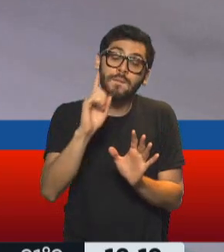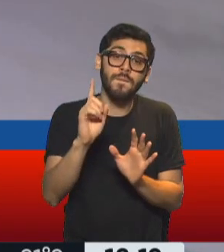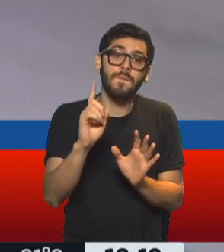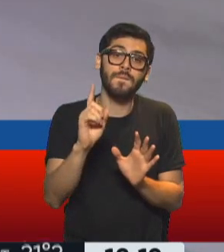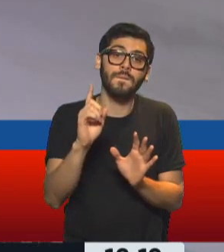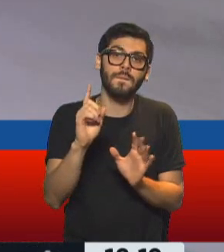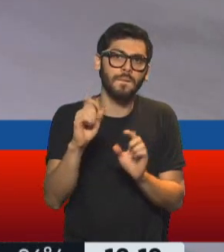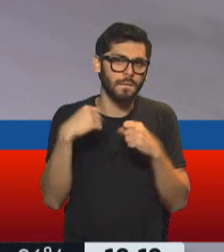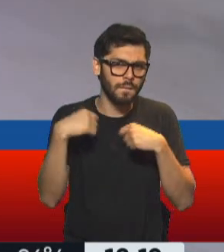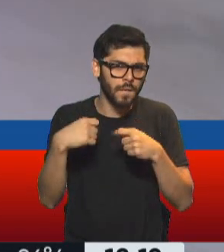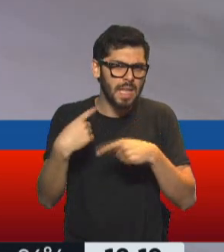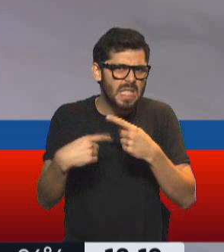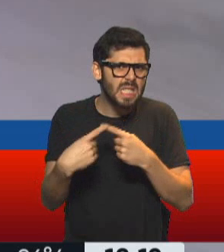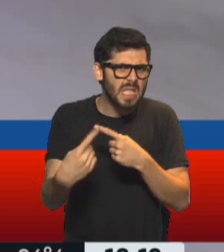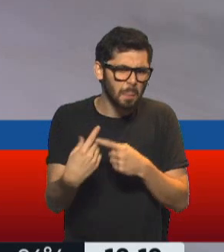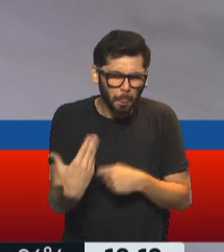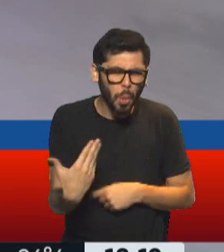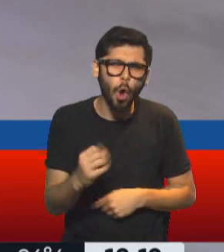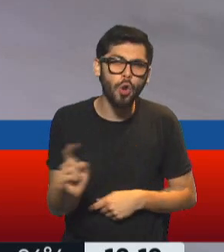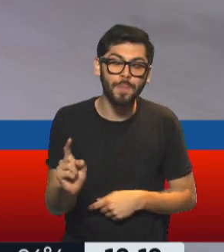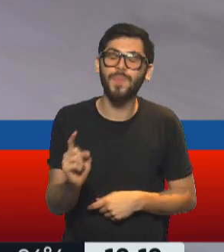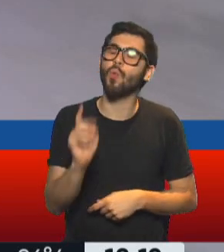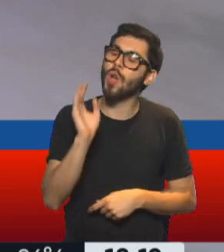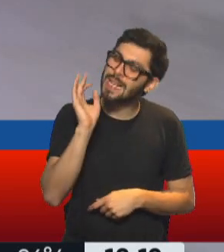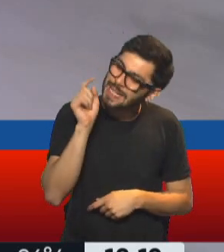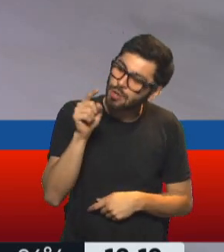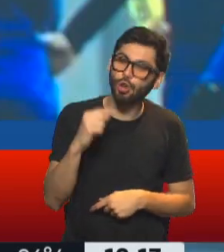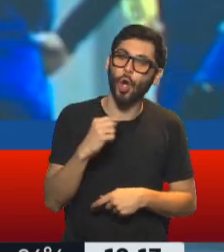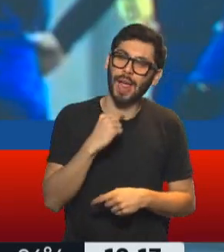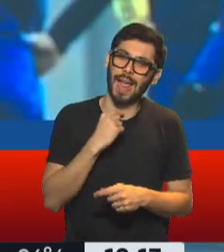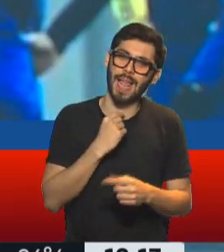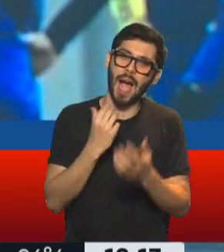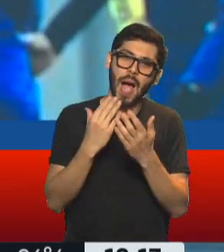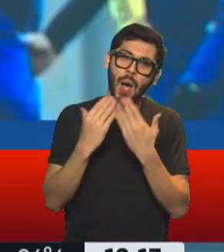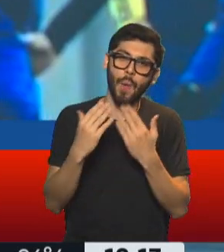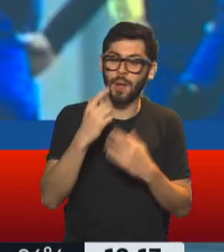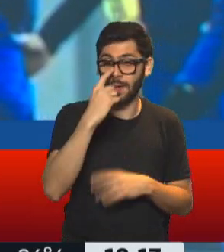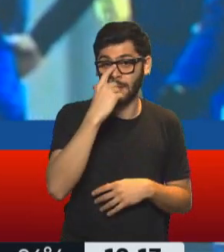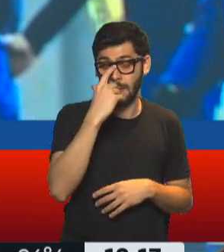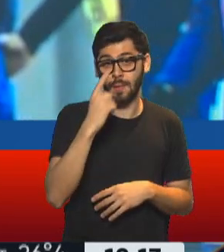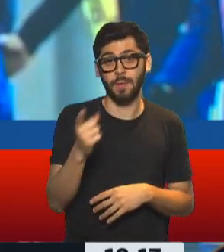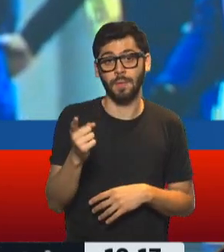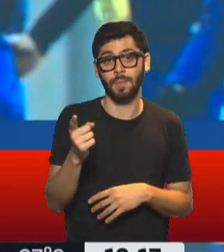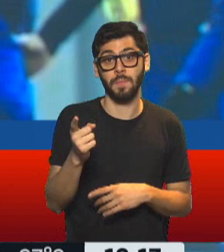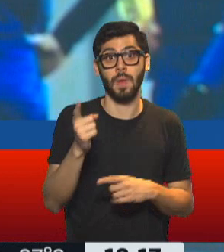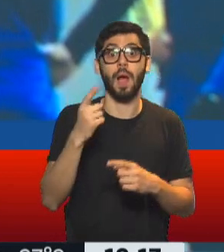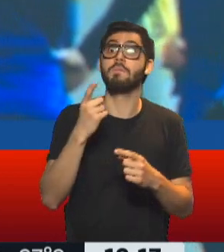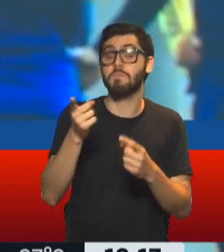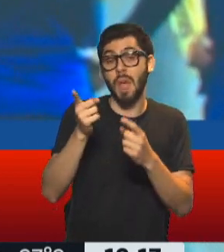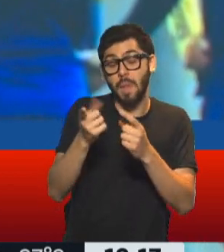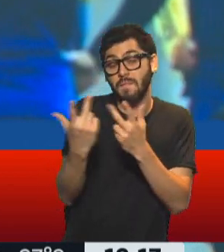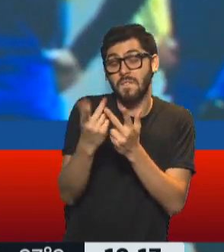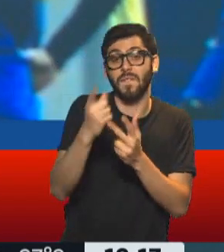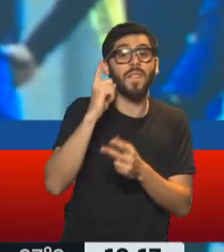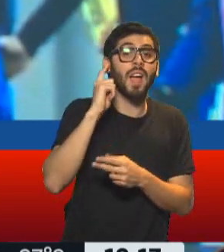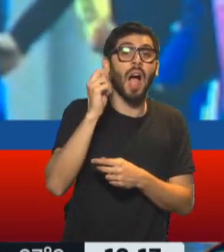eso? Eso es otro tema que quería comentártelo y también decirle, en este caso, a Gabriel Gamarra, porque no